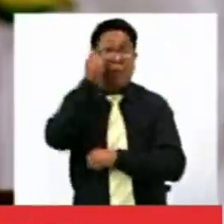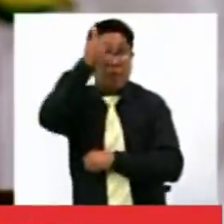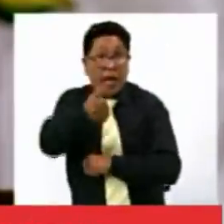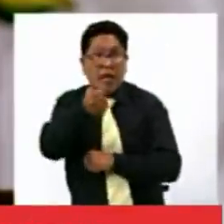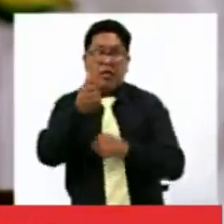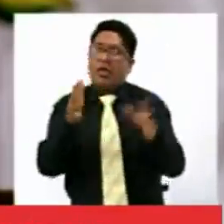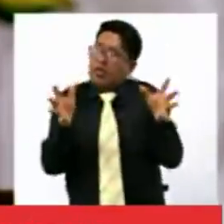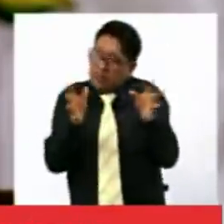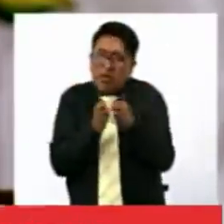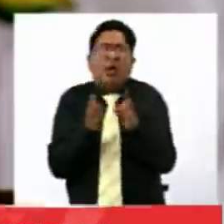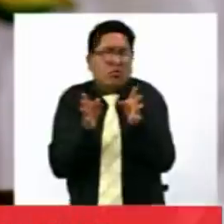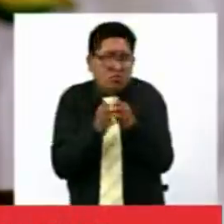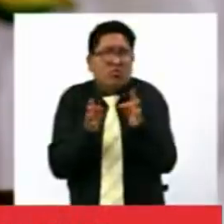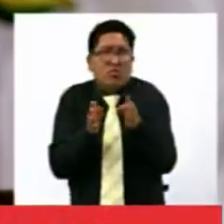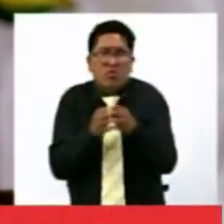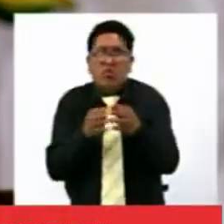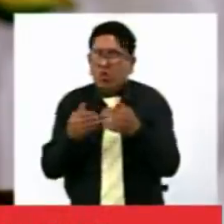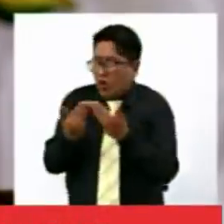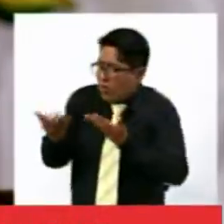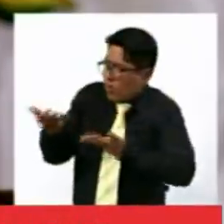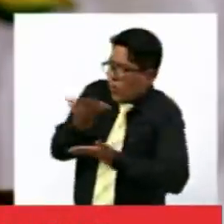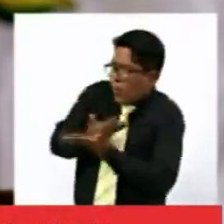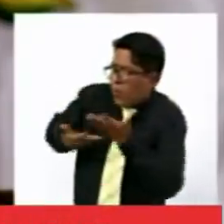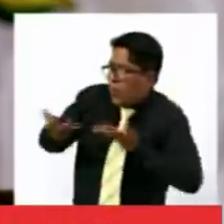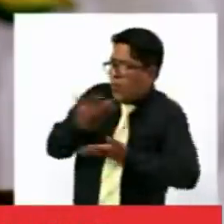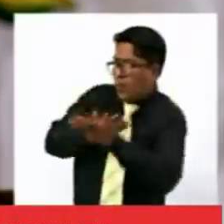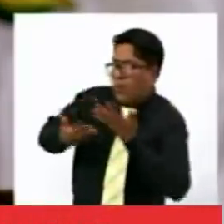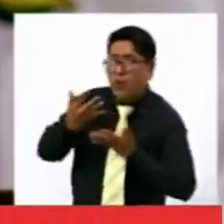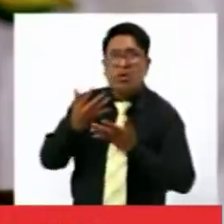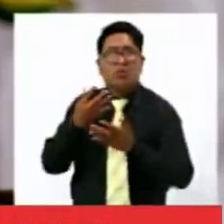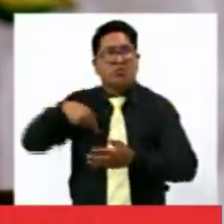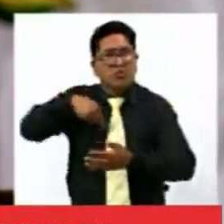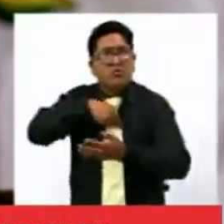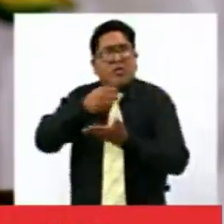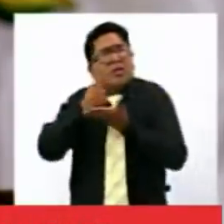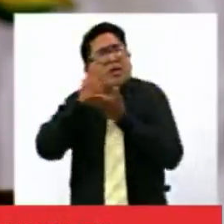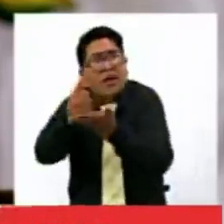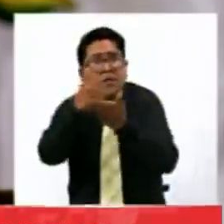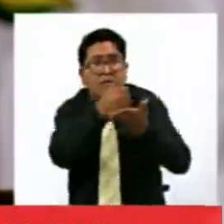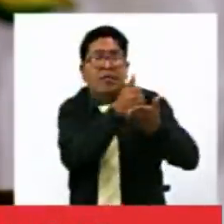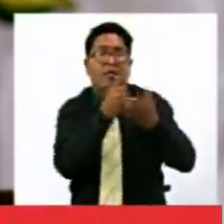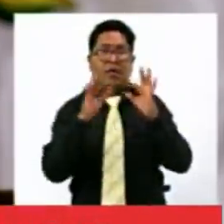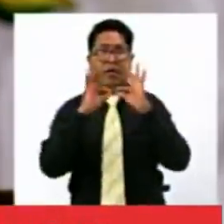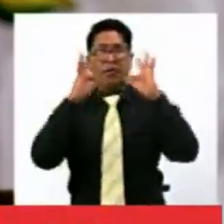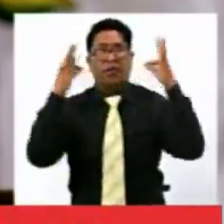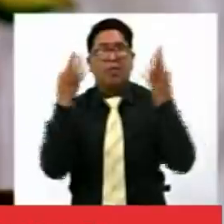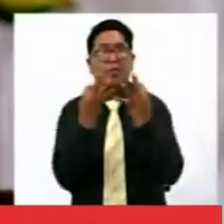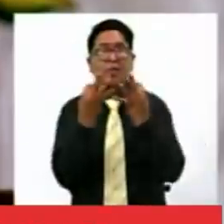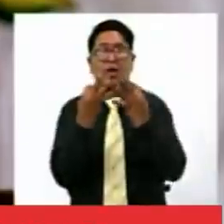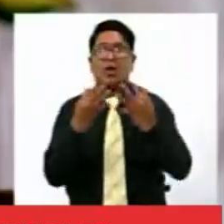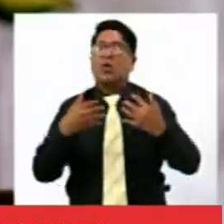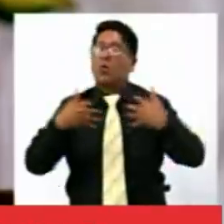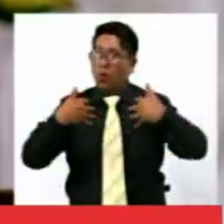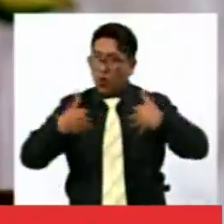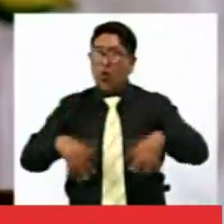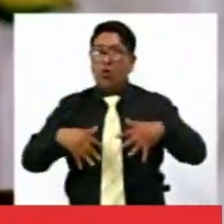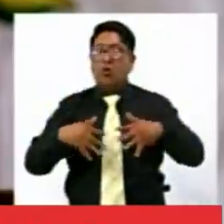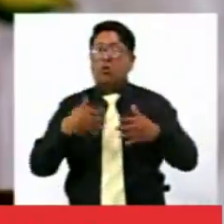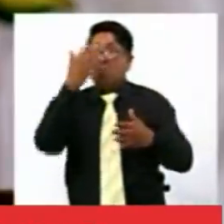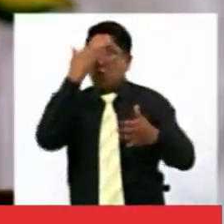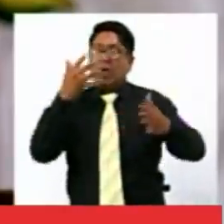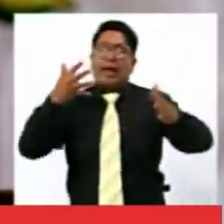ellos para implementar medidas con las cuales vamos a ayudar a las familias bolivianas que sufrirán un impacto económico